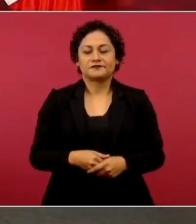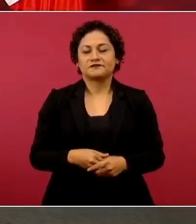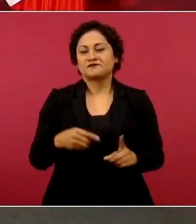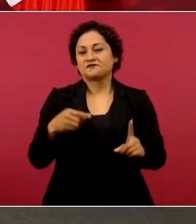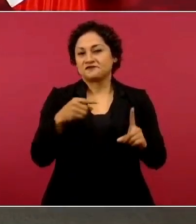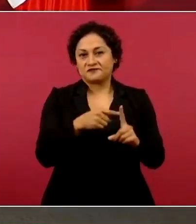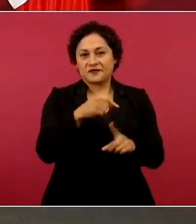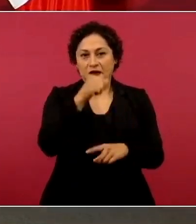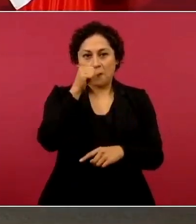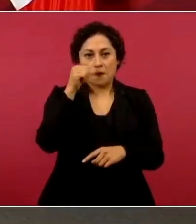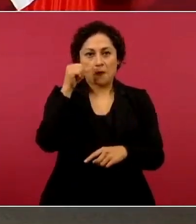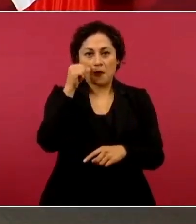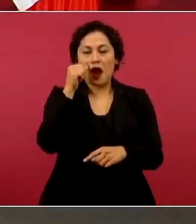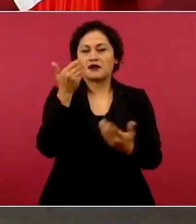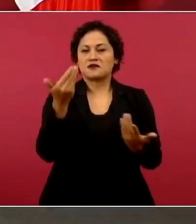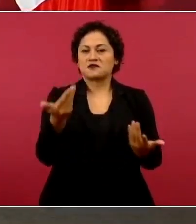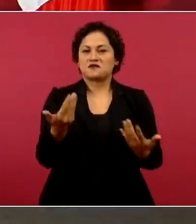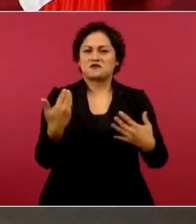Estratega,